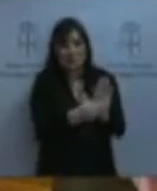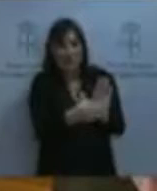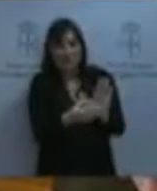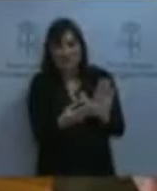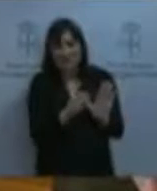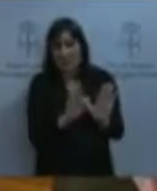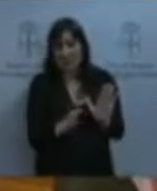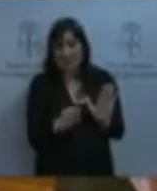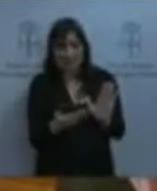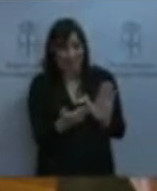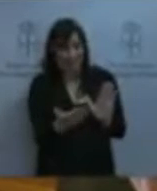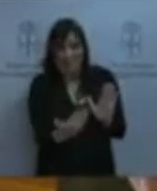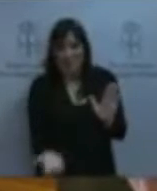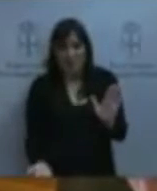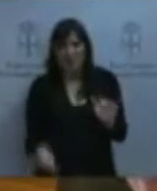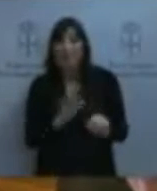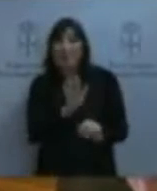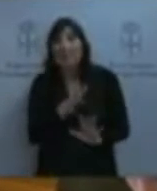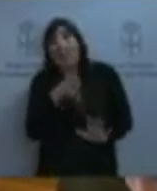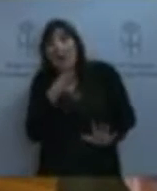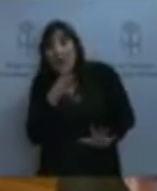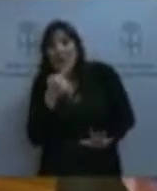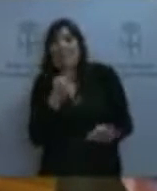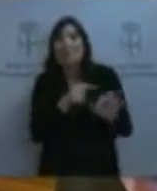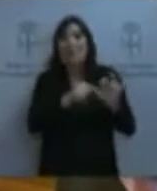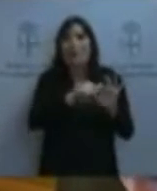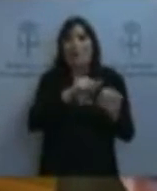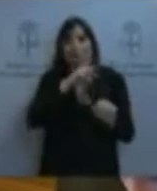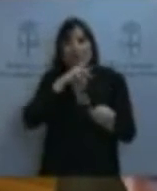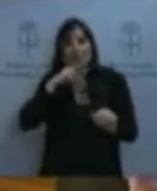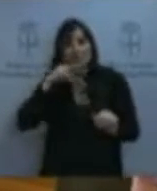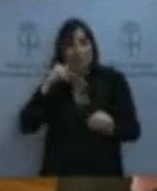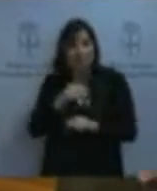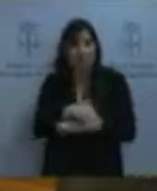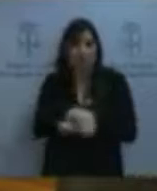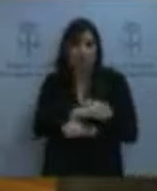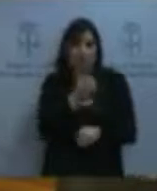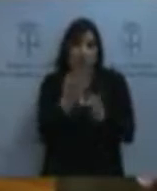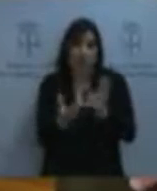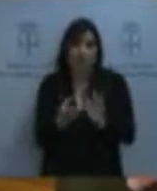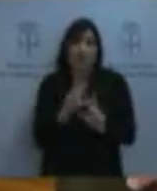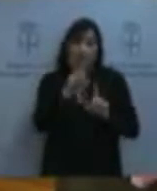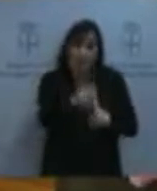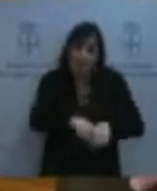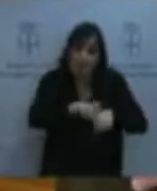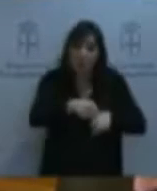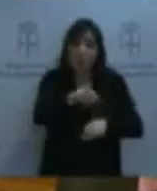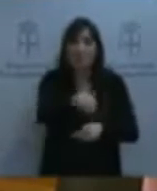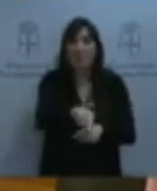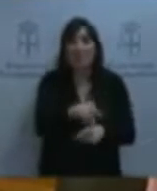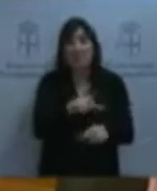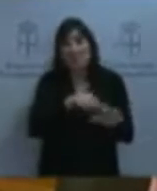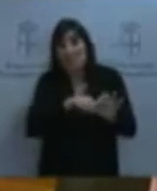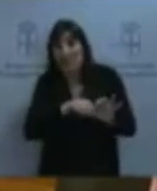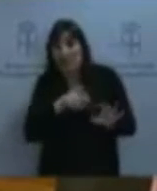ahora la plaza de conservador de colecciones botánicas, el horticurator, que es el que requiere el